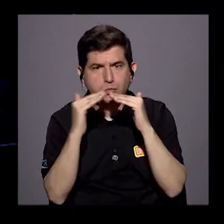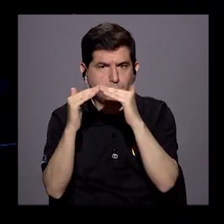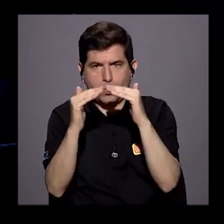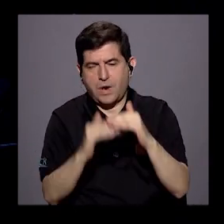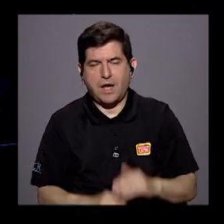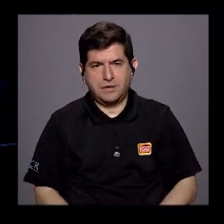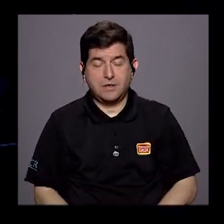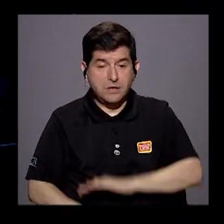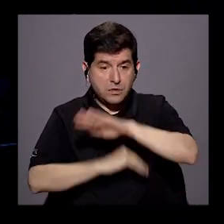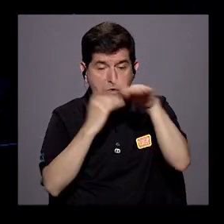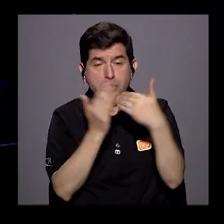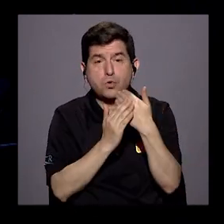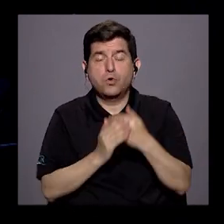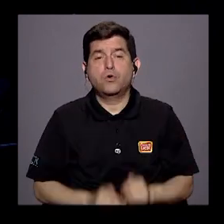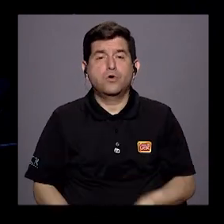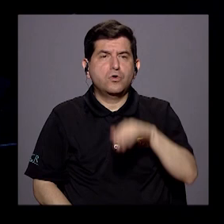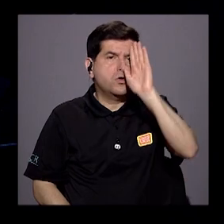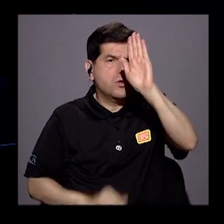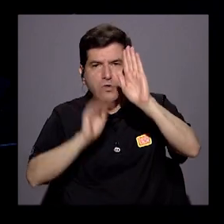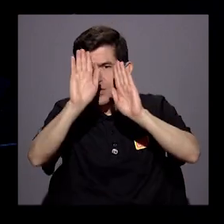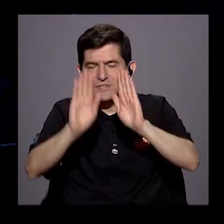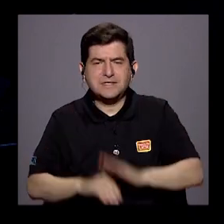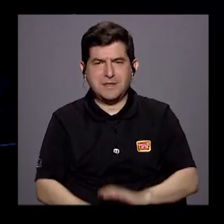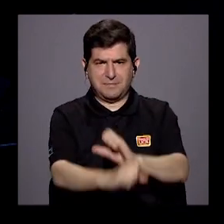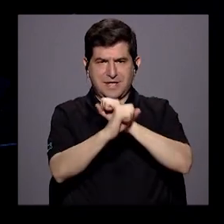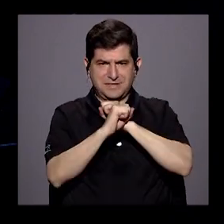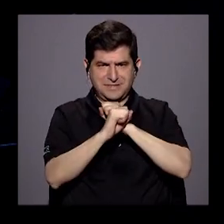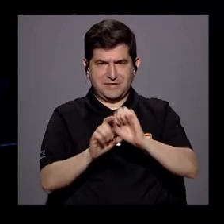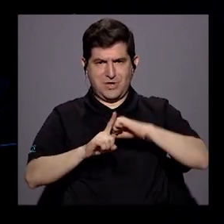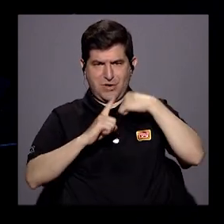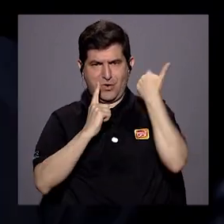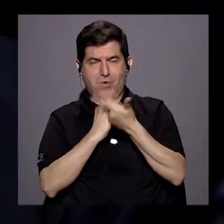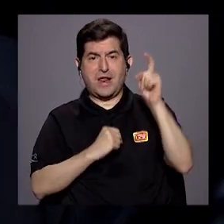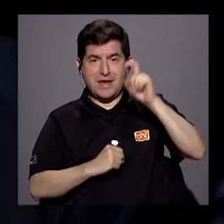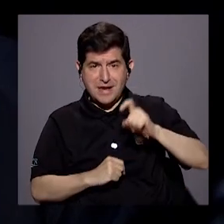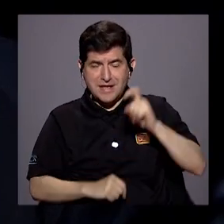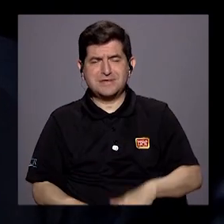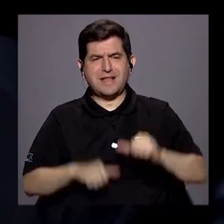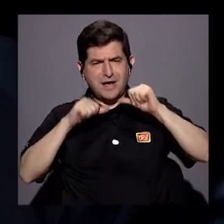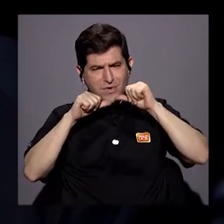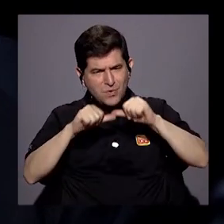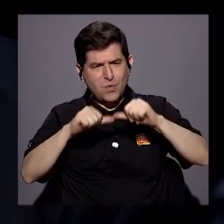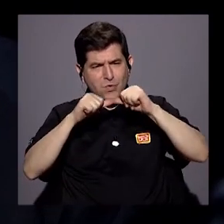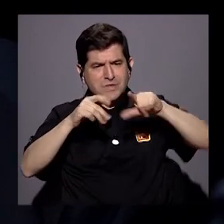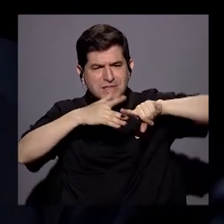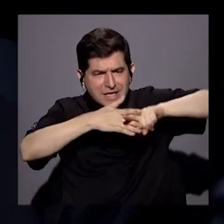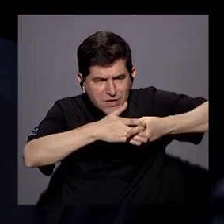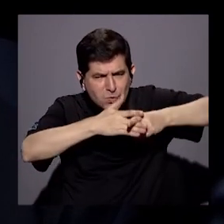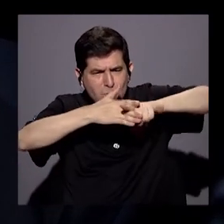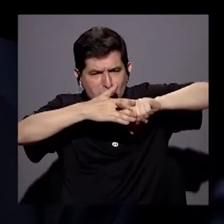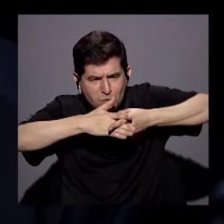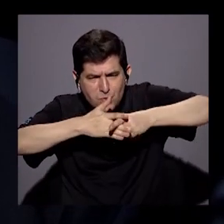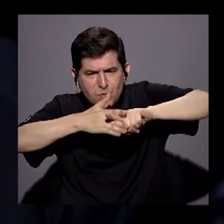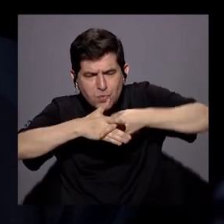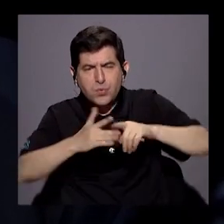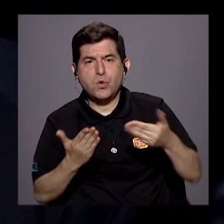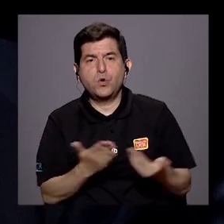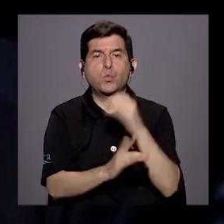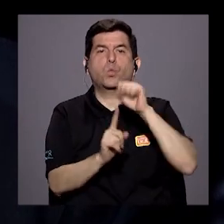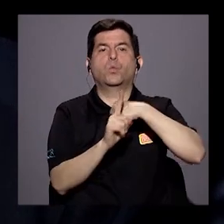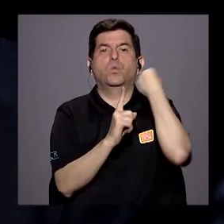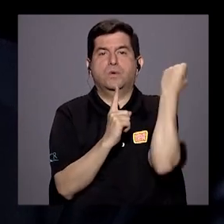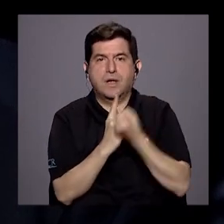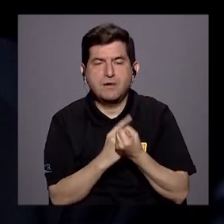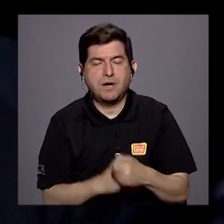poblacional que hace que todo el esquema de seguridad social que tenemos requiera constantemente estar siendo ajustado a